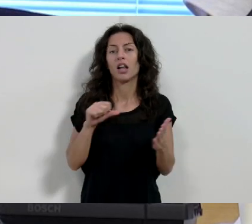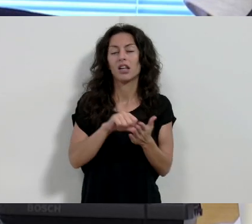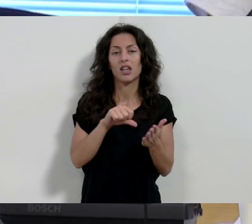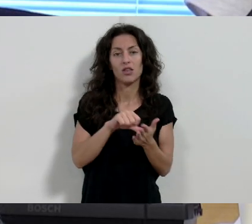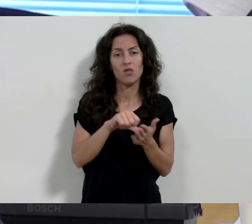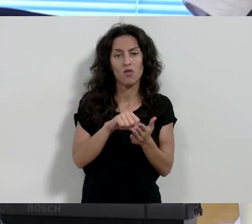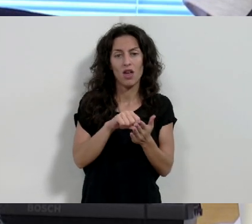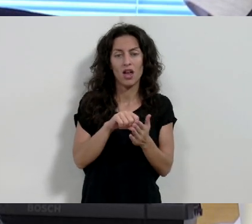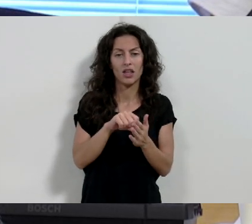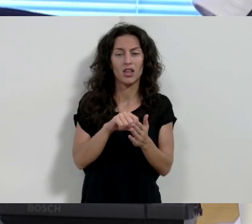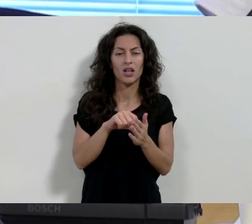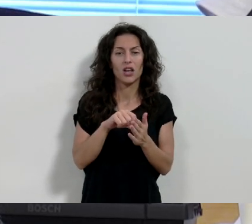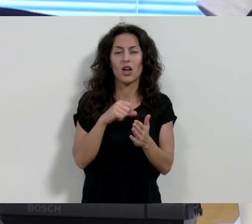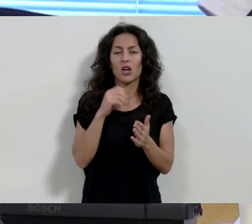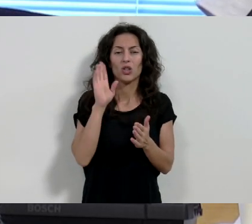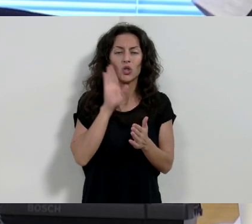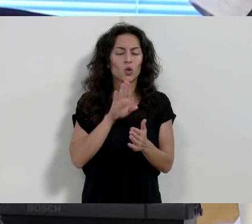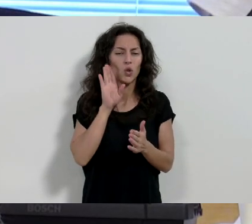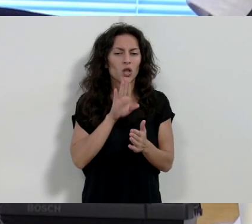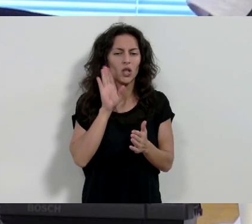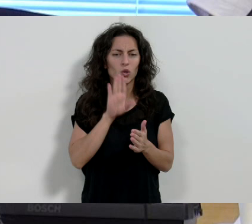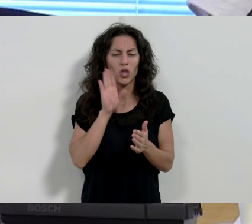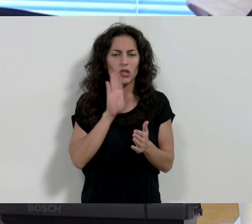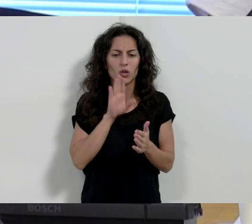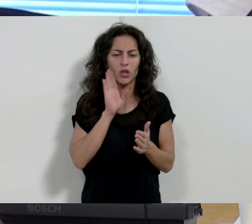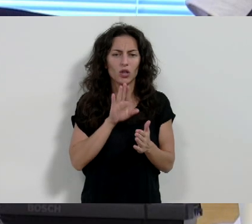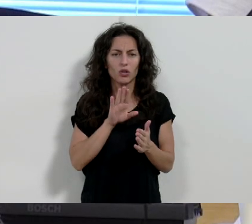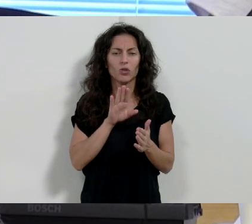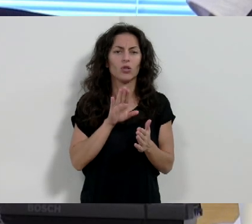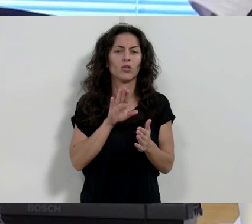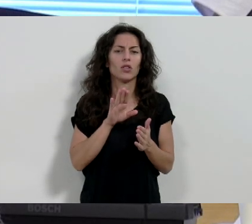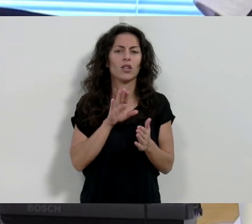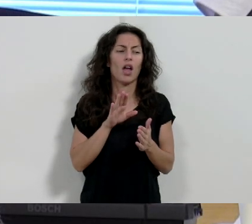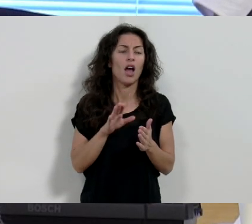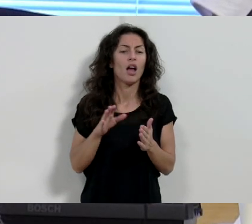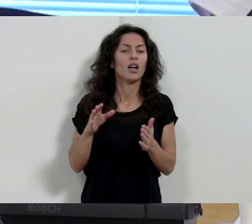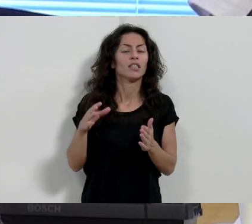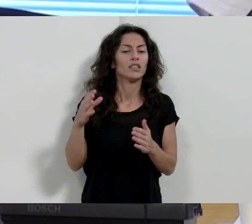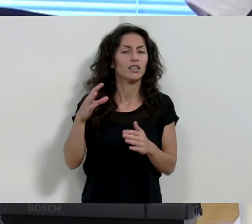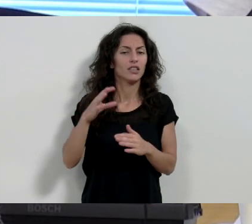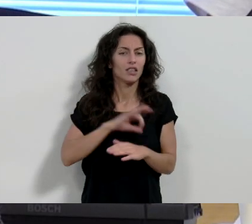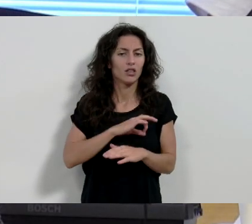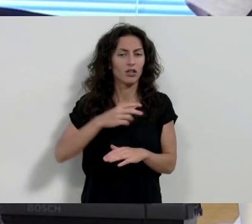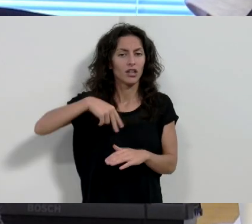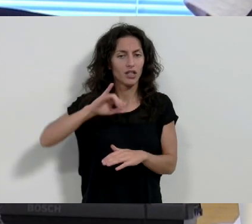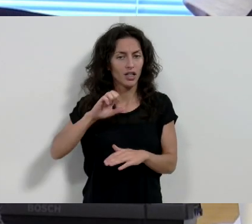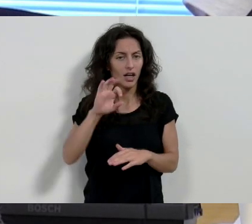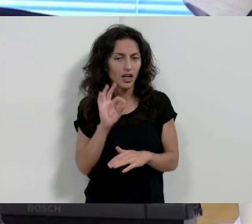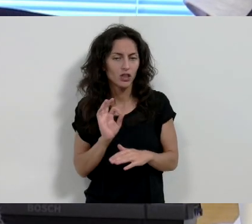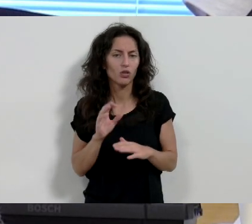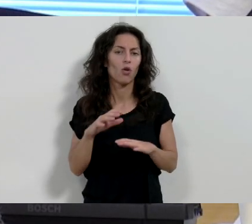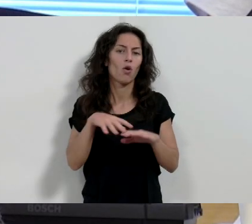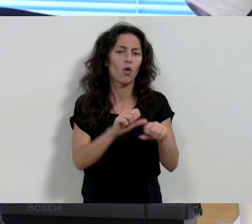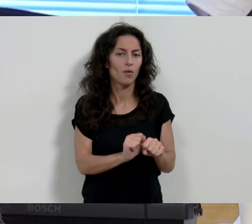Nieto, como ustedes decían, ni está ahora tan limpia como ustedes anunciaban, solamente que hay una diferencia sustancial muy